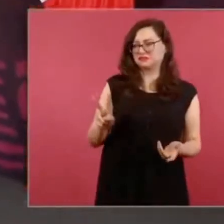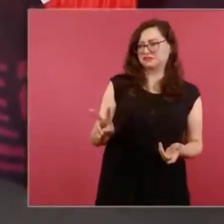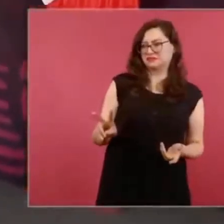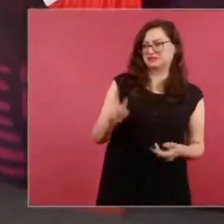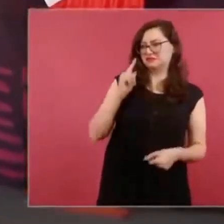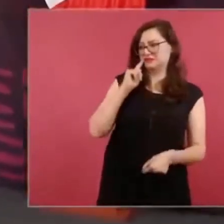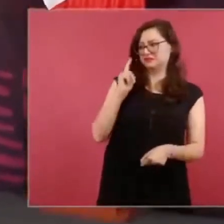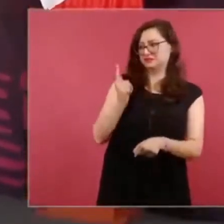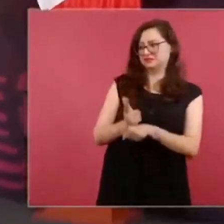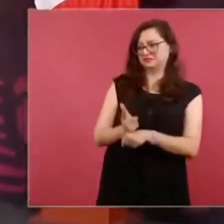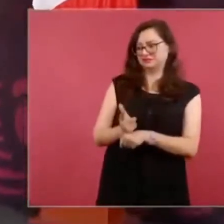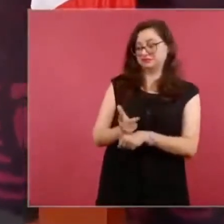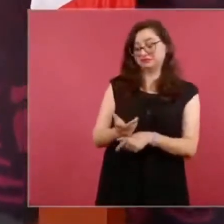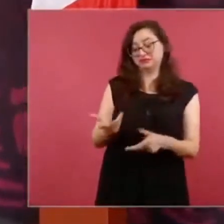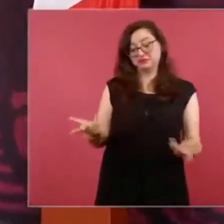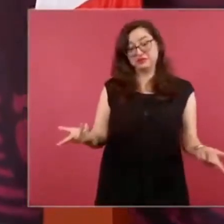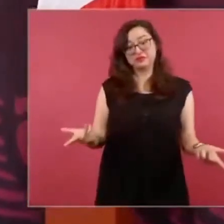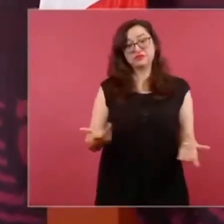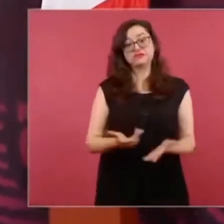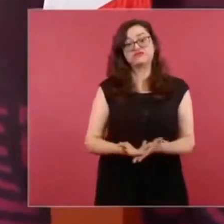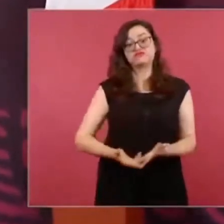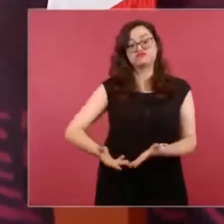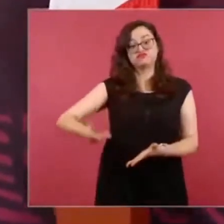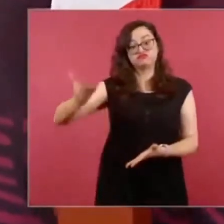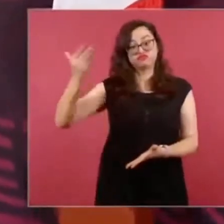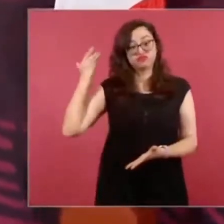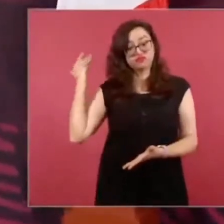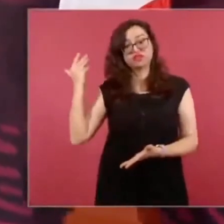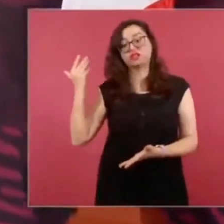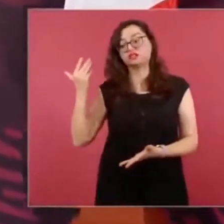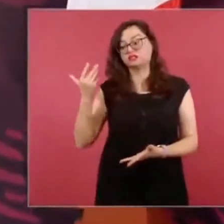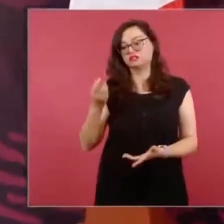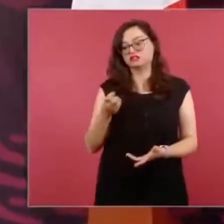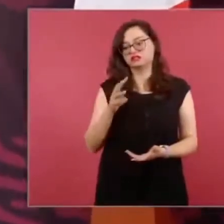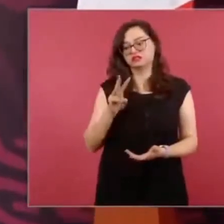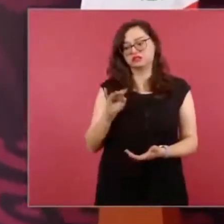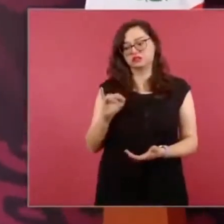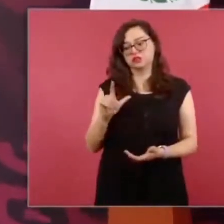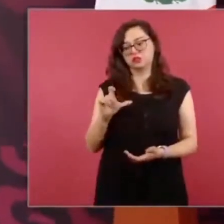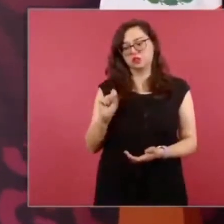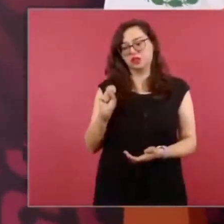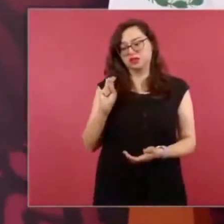lo iba yo a mencionar, que era preferible olvidarlo.